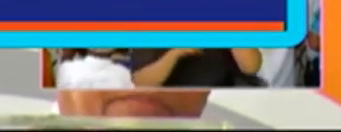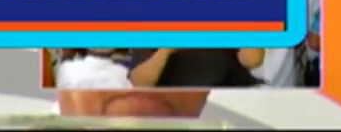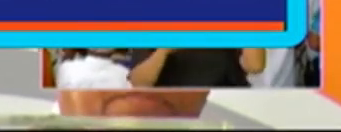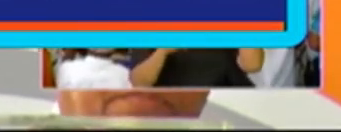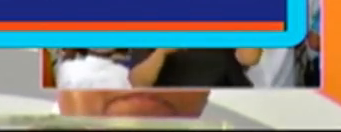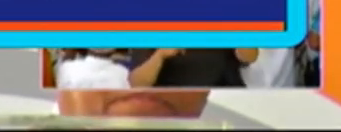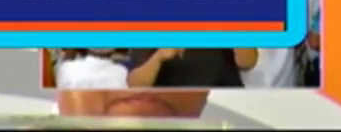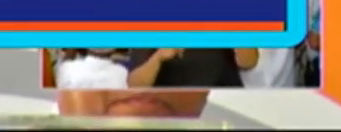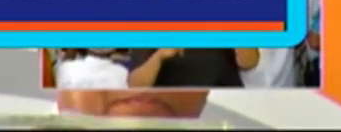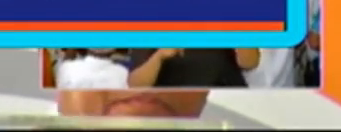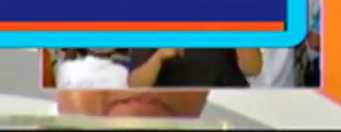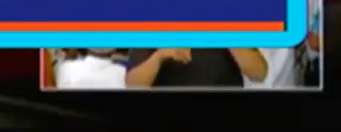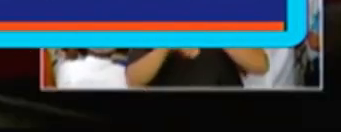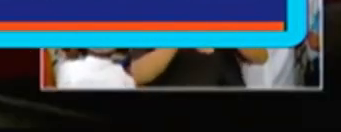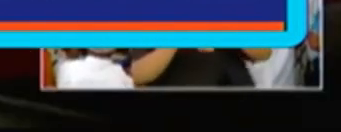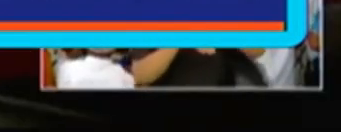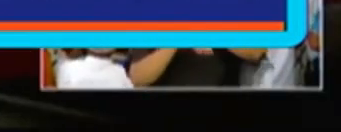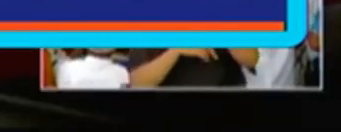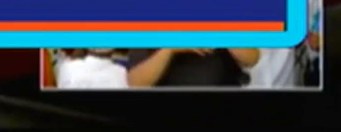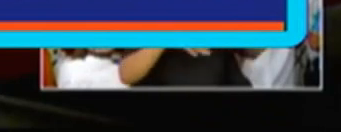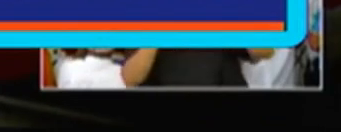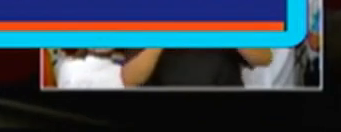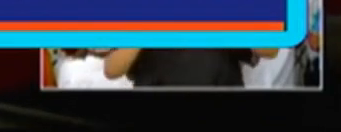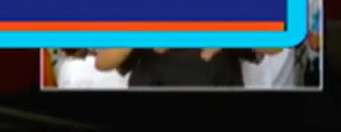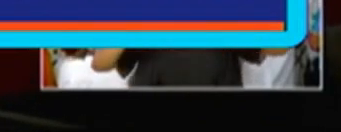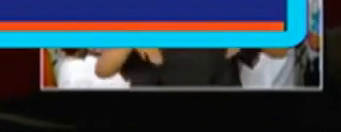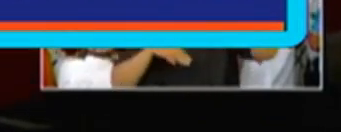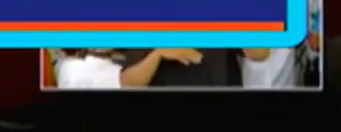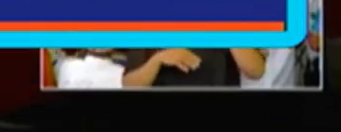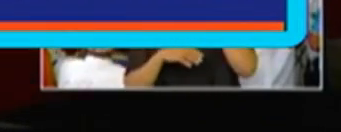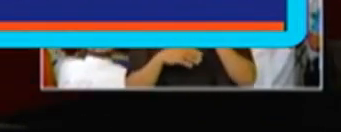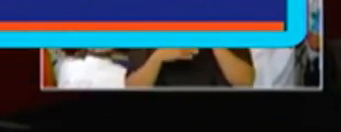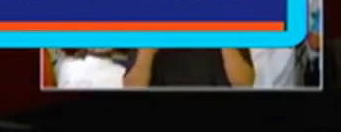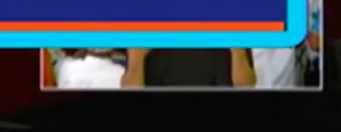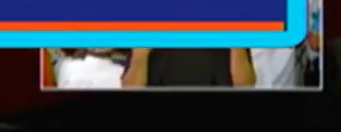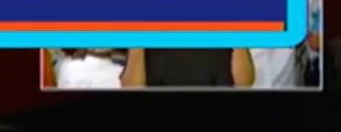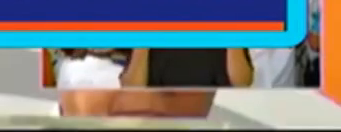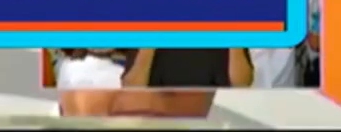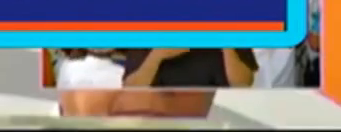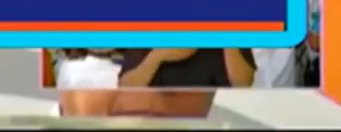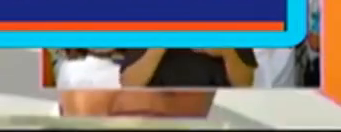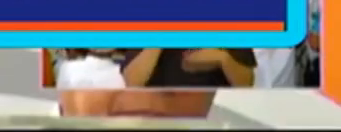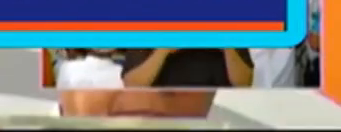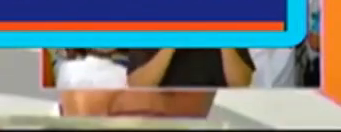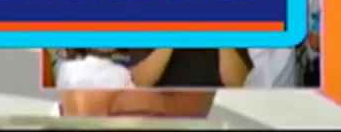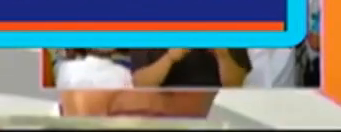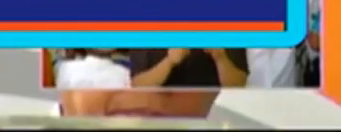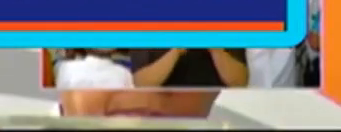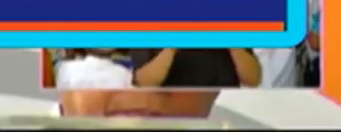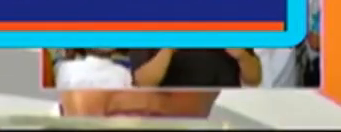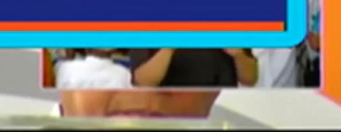futuro. Exhortamos a todos los niños y niñas y adolescentes a seguir su proceso formativo, nunca